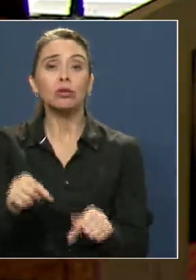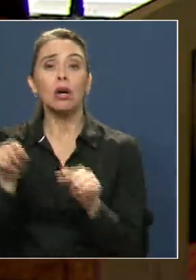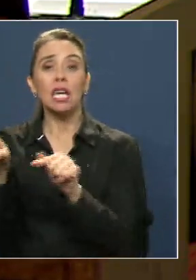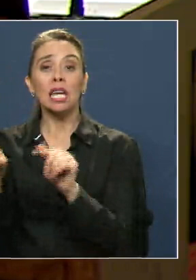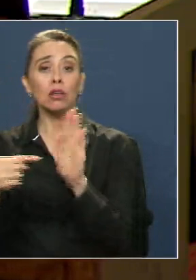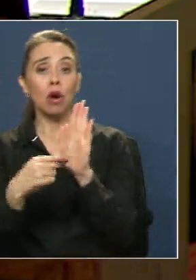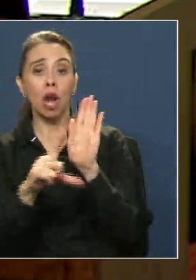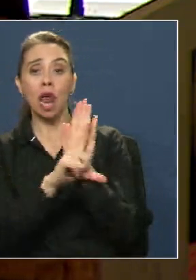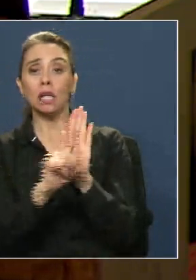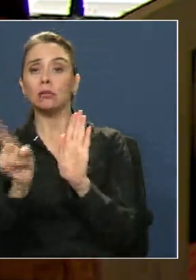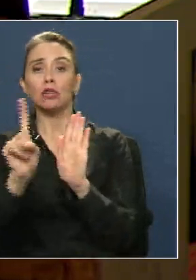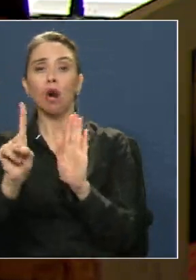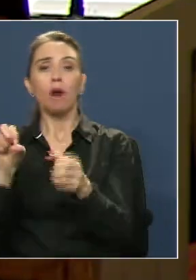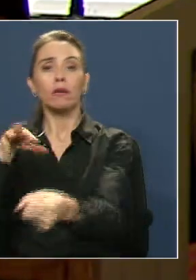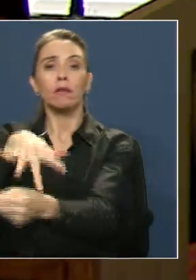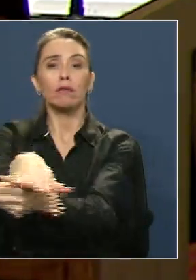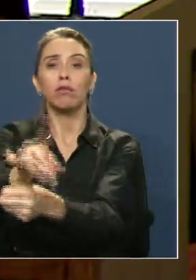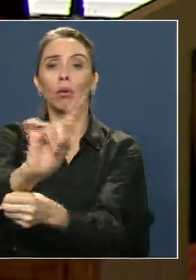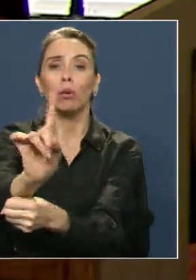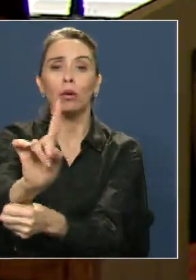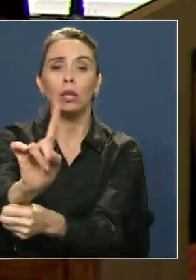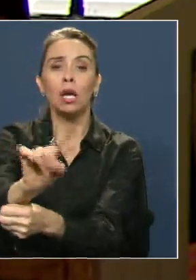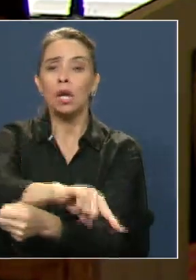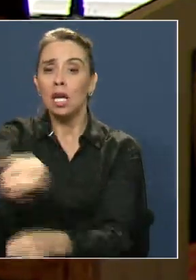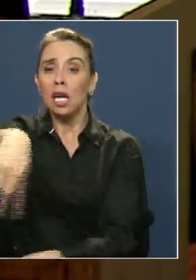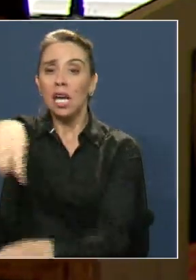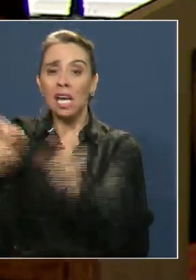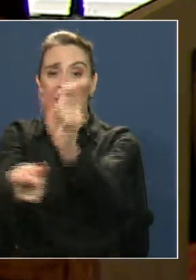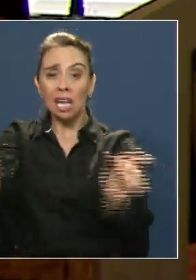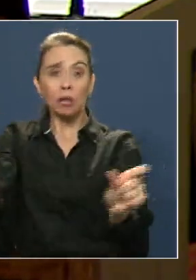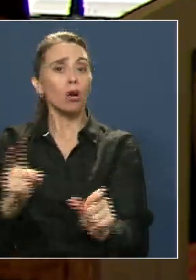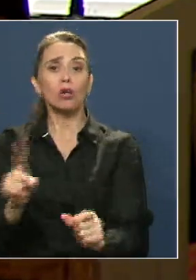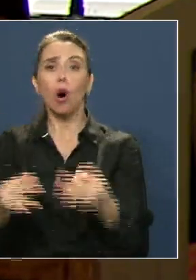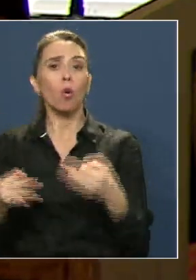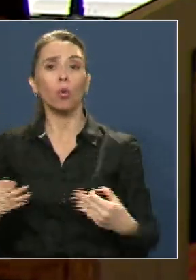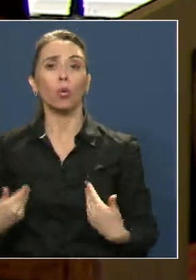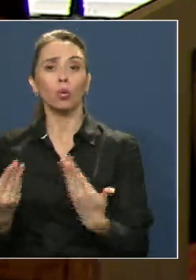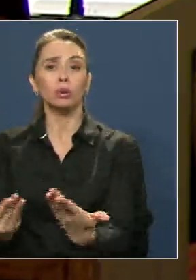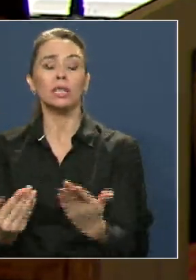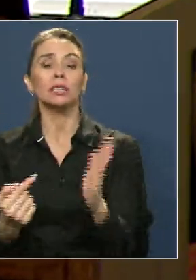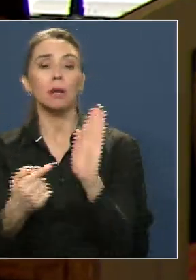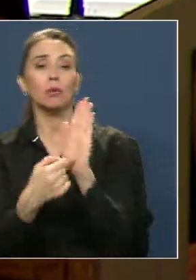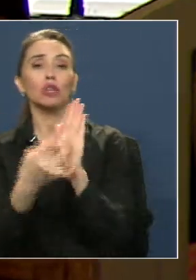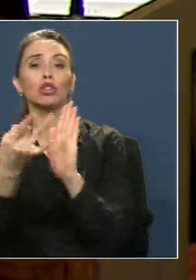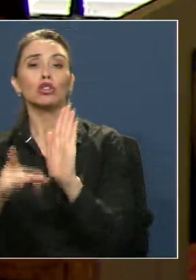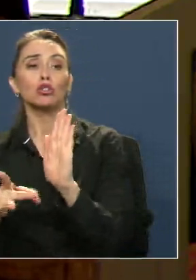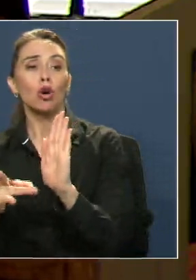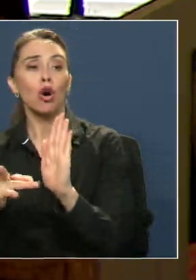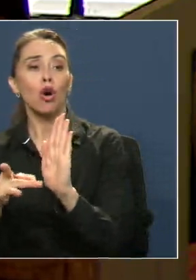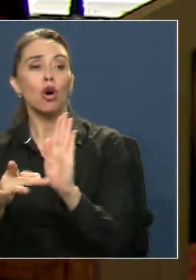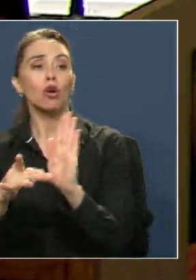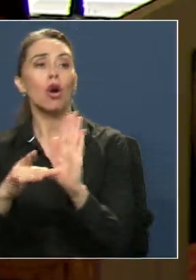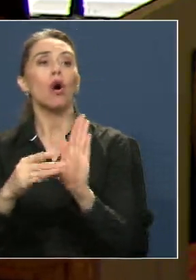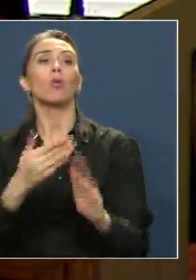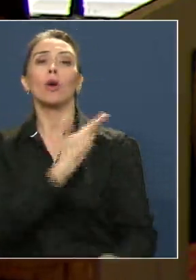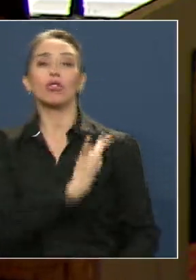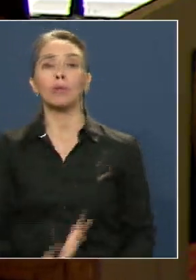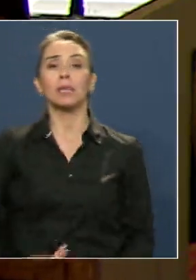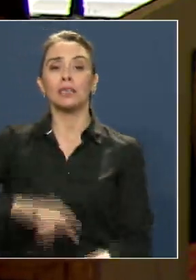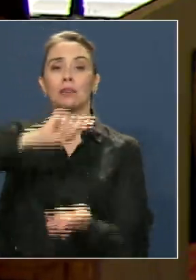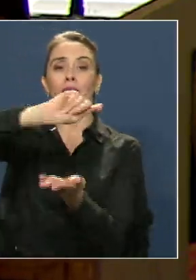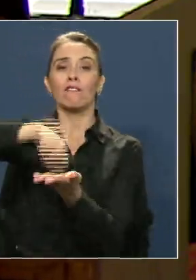ley. Para ellos no habría justicia. Porque solo aplicaría una vez promulgada la